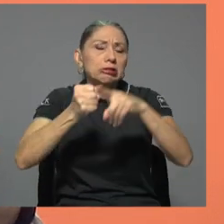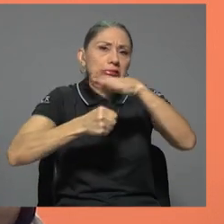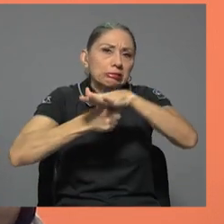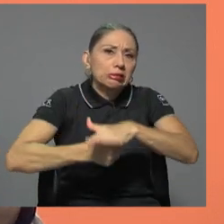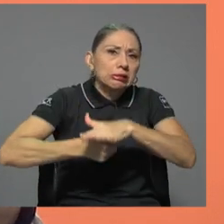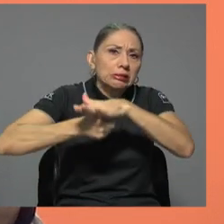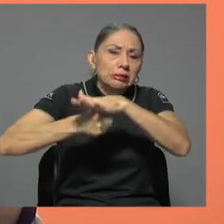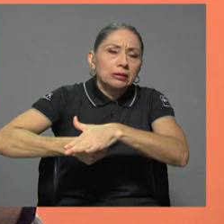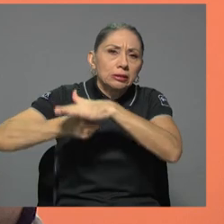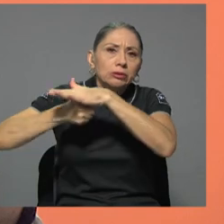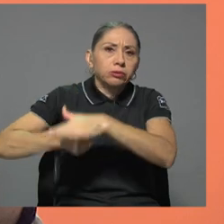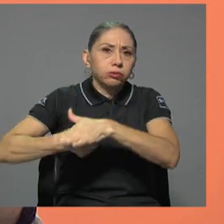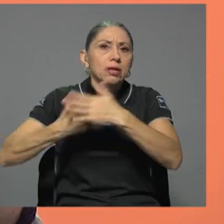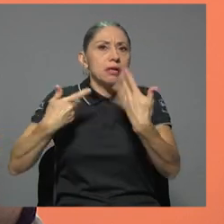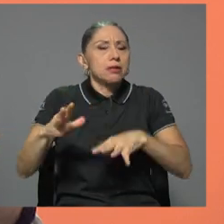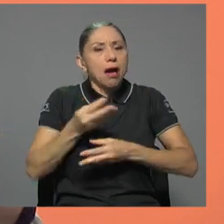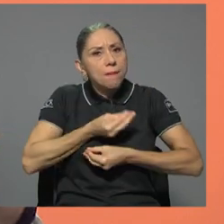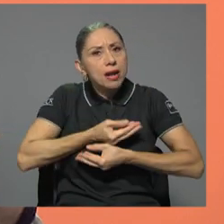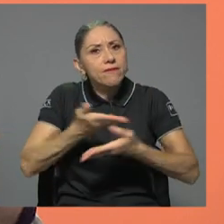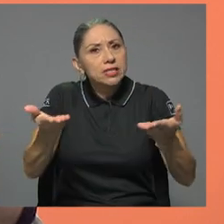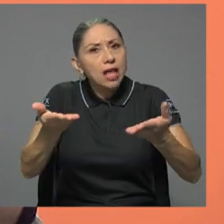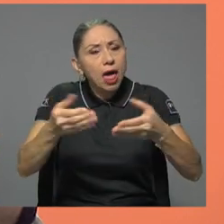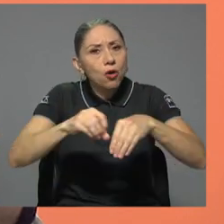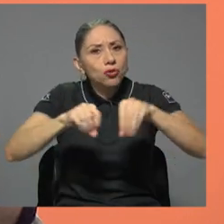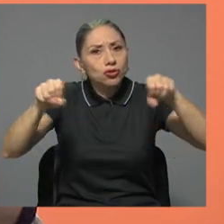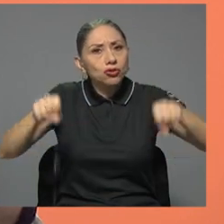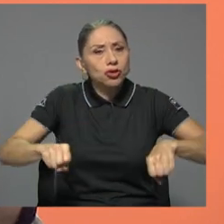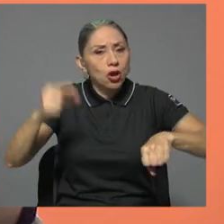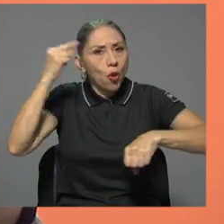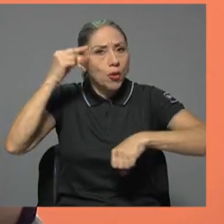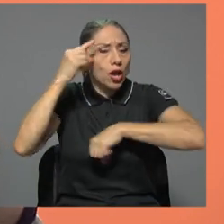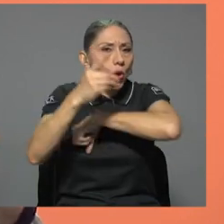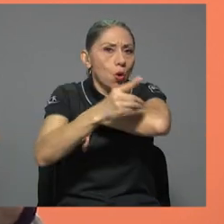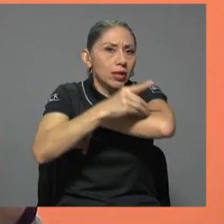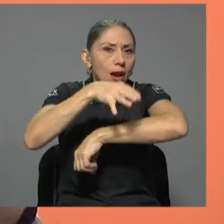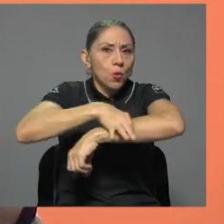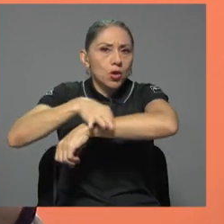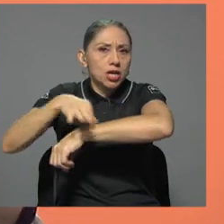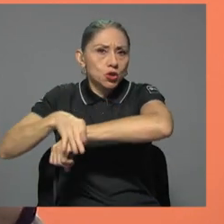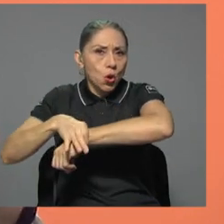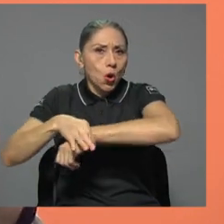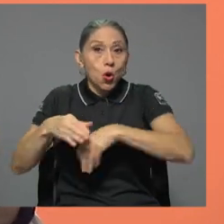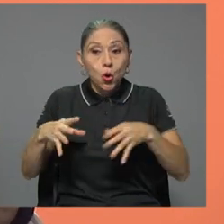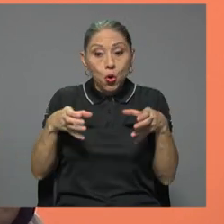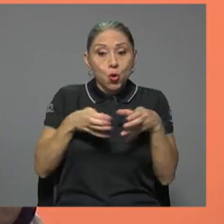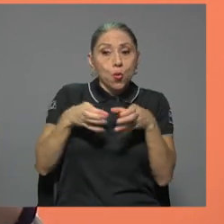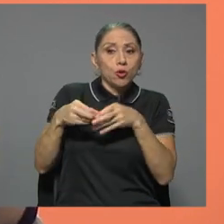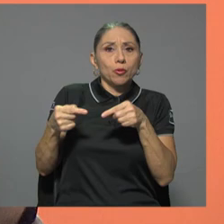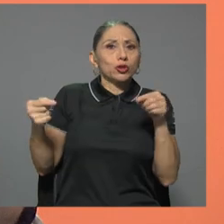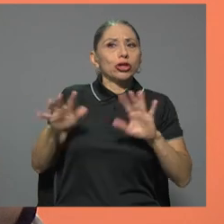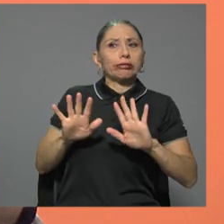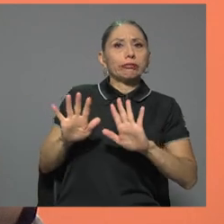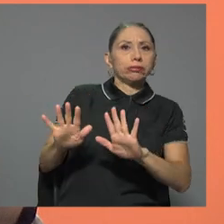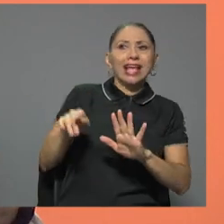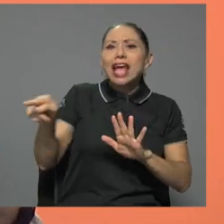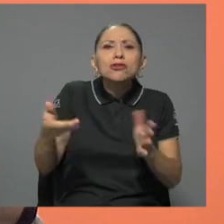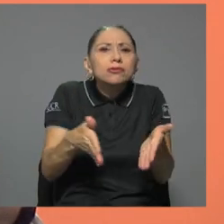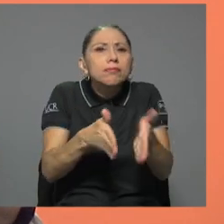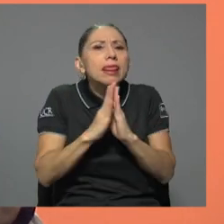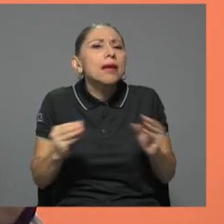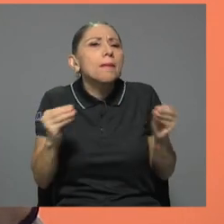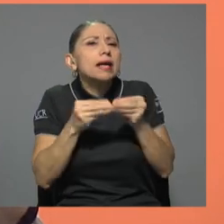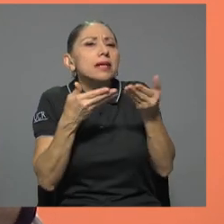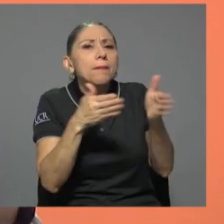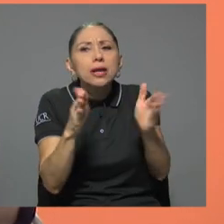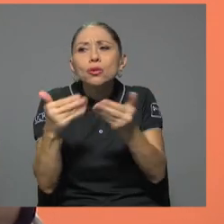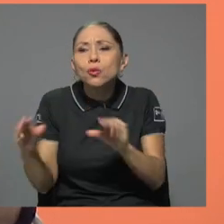que ha manifestado el régimen ortega muy en contra de sectores opositores que lo que han impedido es mayor apertura mayor participación verdad la posibilidad de